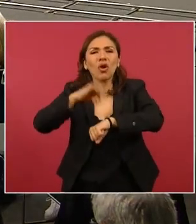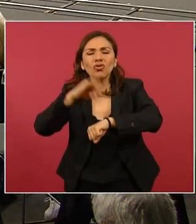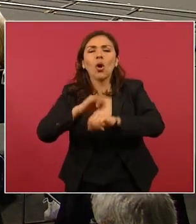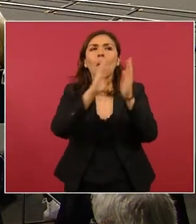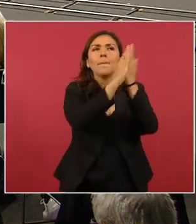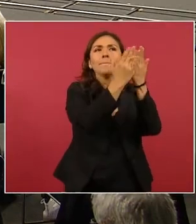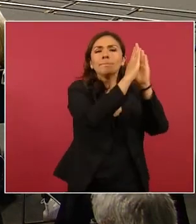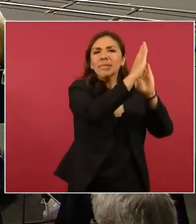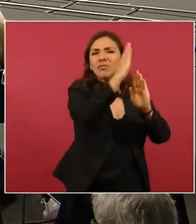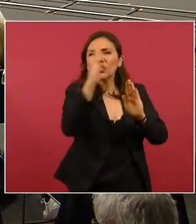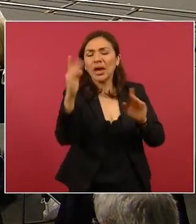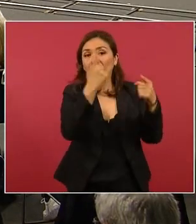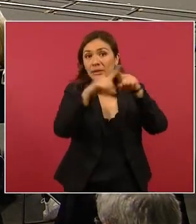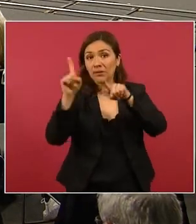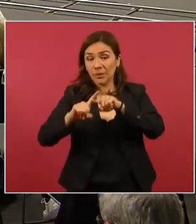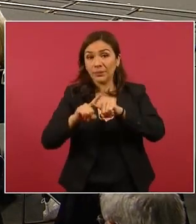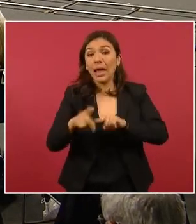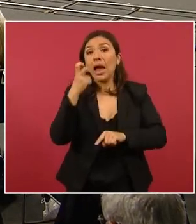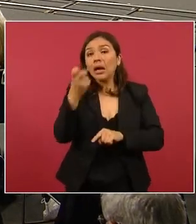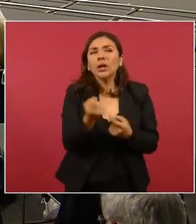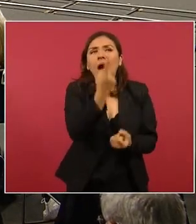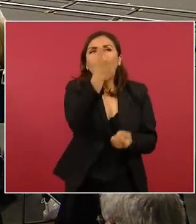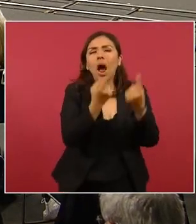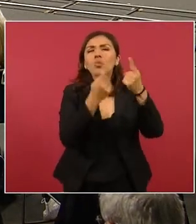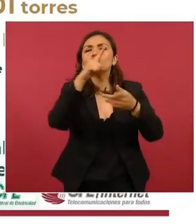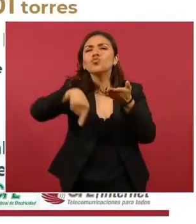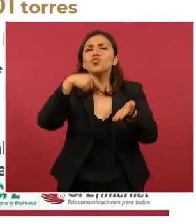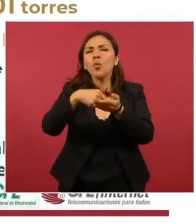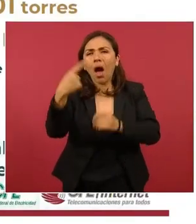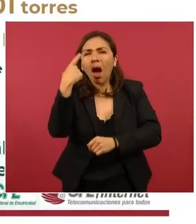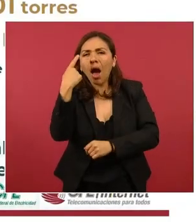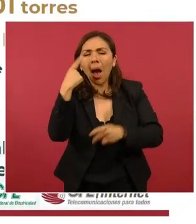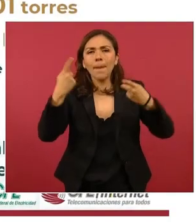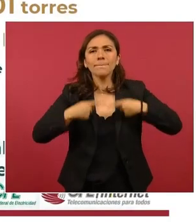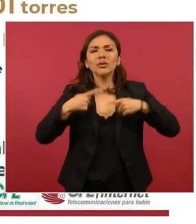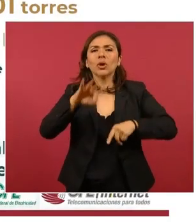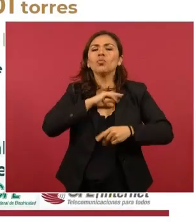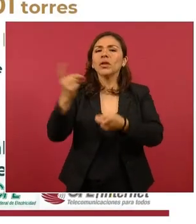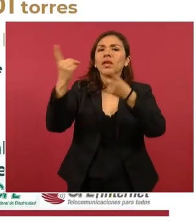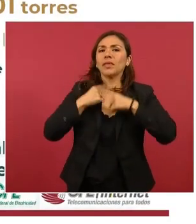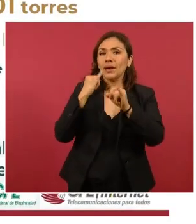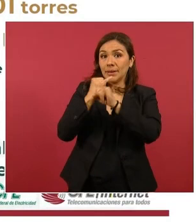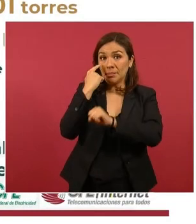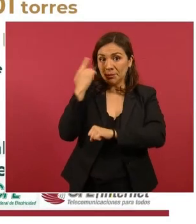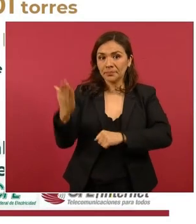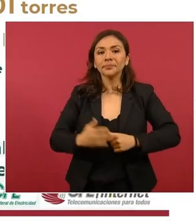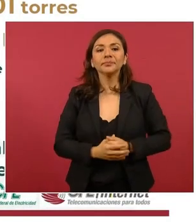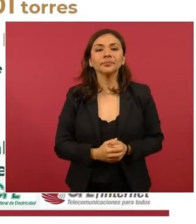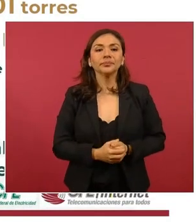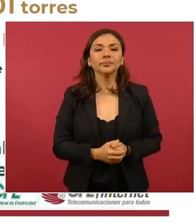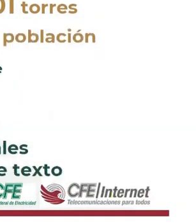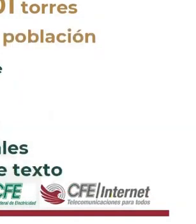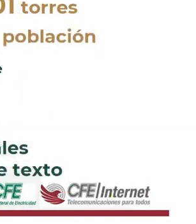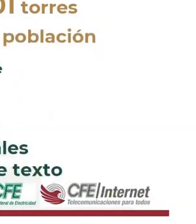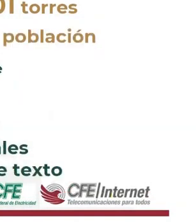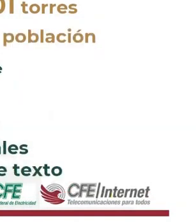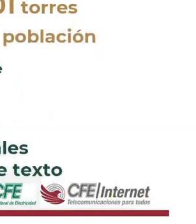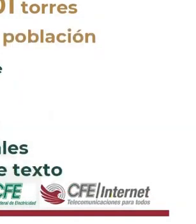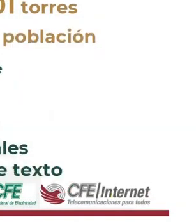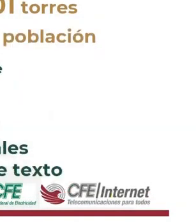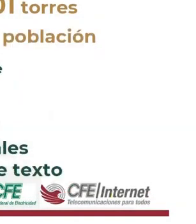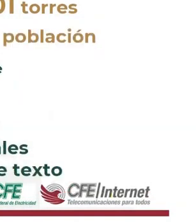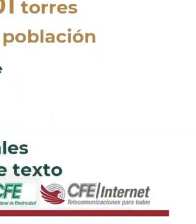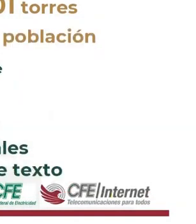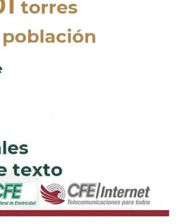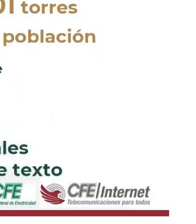bibliotecas, y en 100 todos los lugares donde la gente pueda recibir, si se acerca a ese lugar, internet